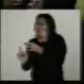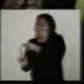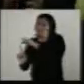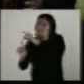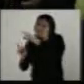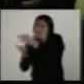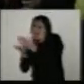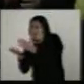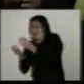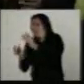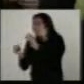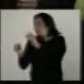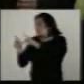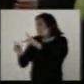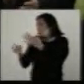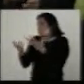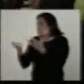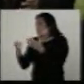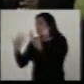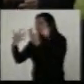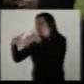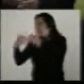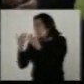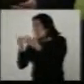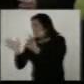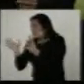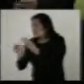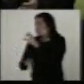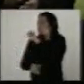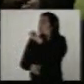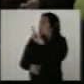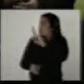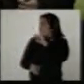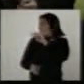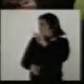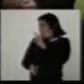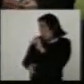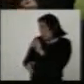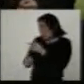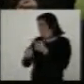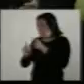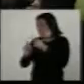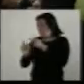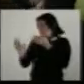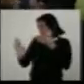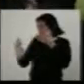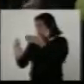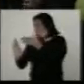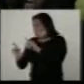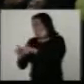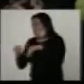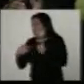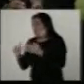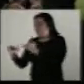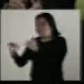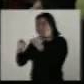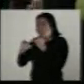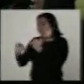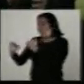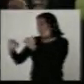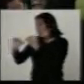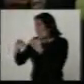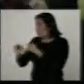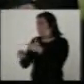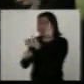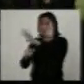tratamiento especial. Esta persona, si quiere hacer una empresa, la SUNAT tiene que verlo de otra manera, no lo puede juzgar con